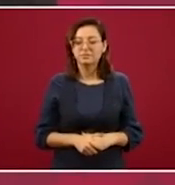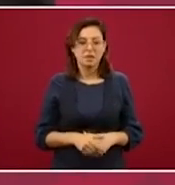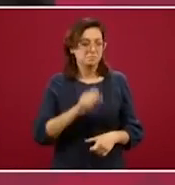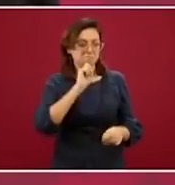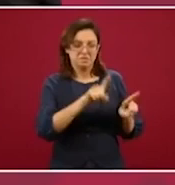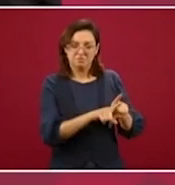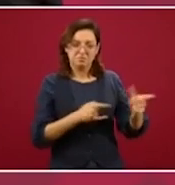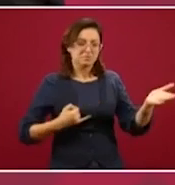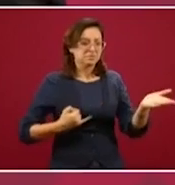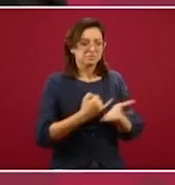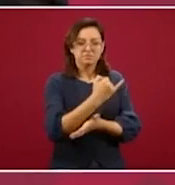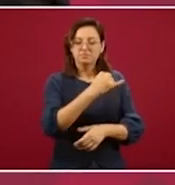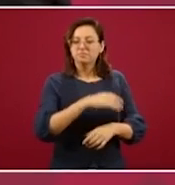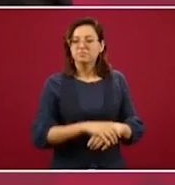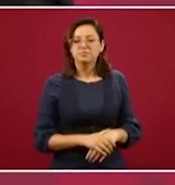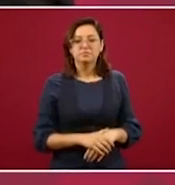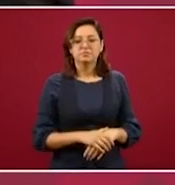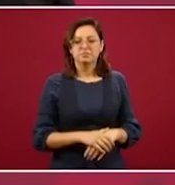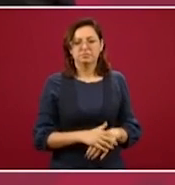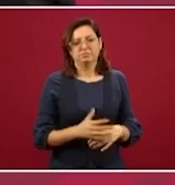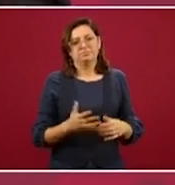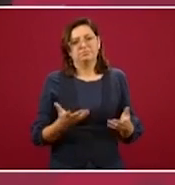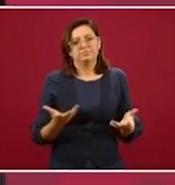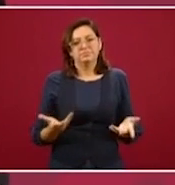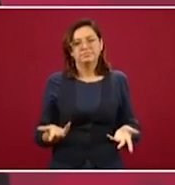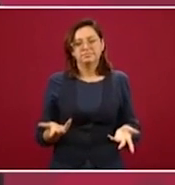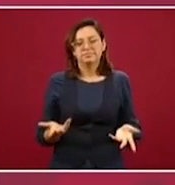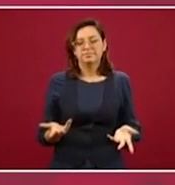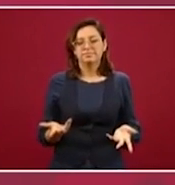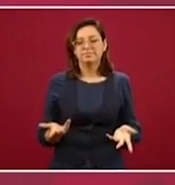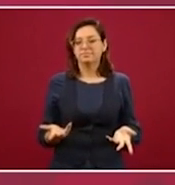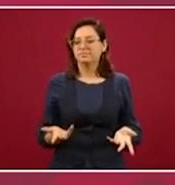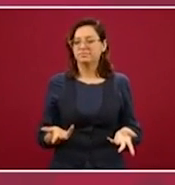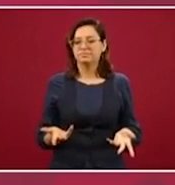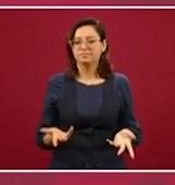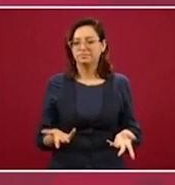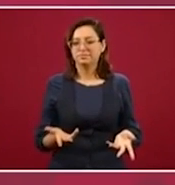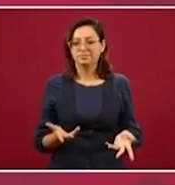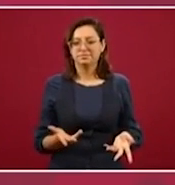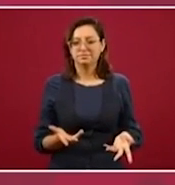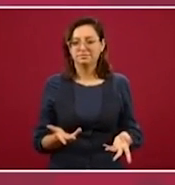y decidieran, ¿sí? Y como lo vimos aquí